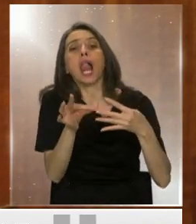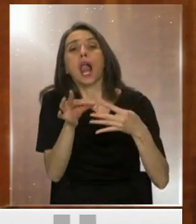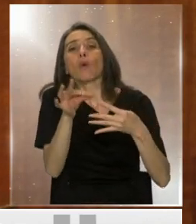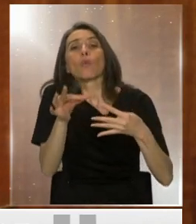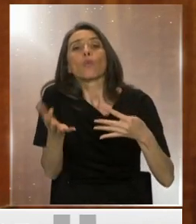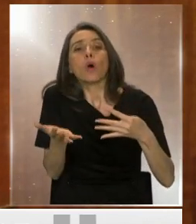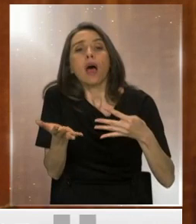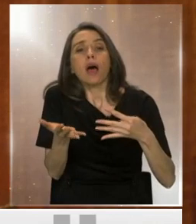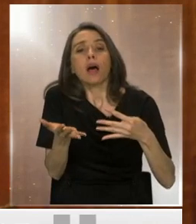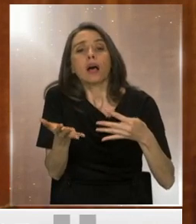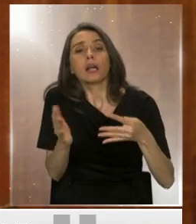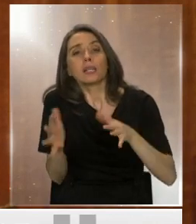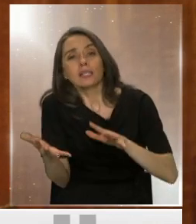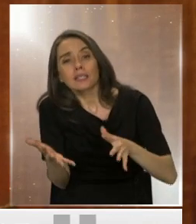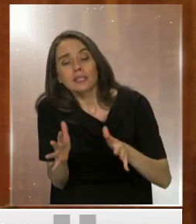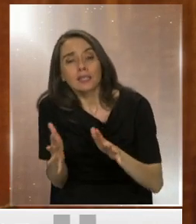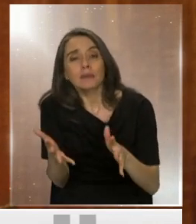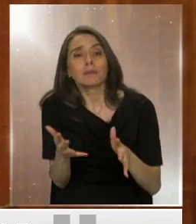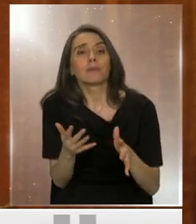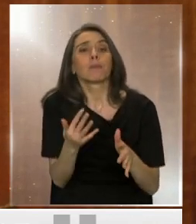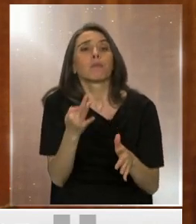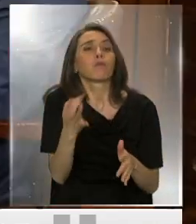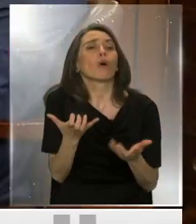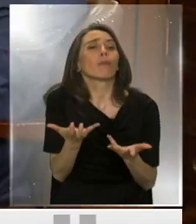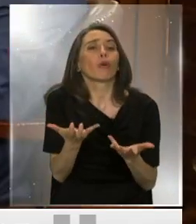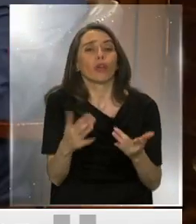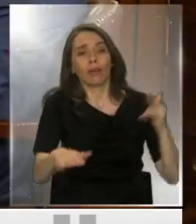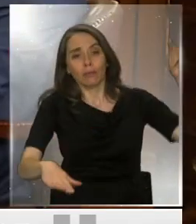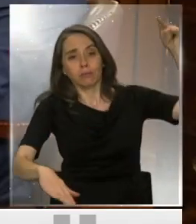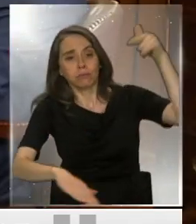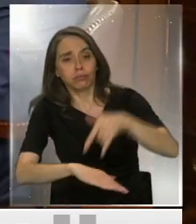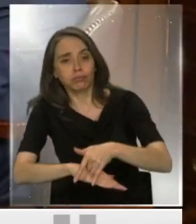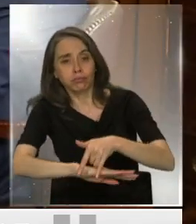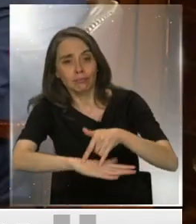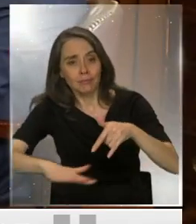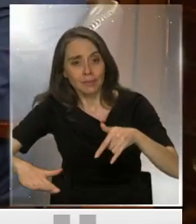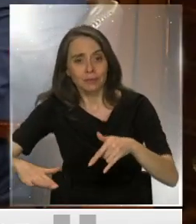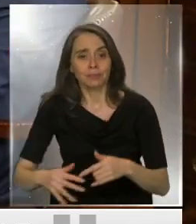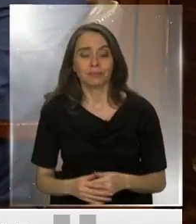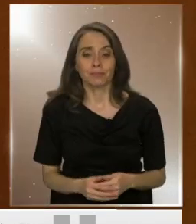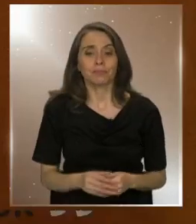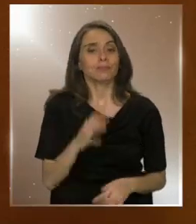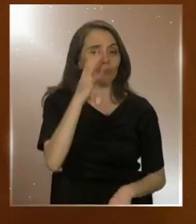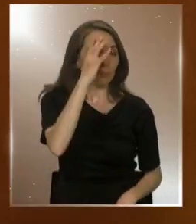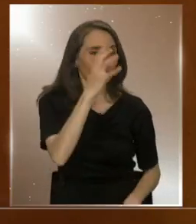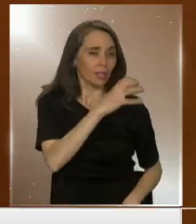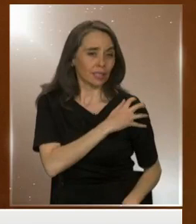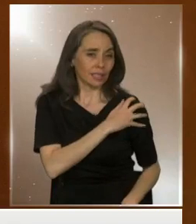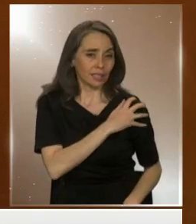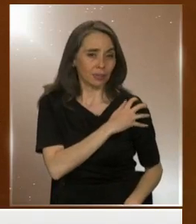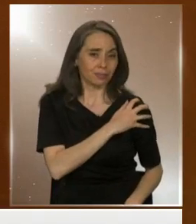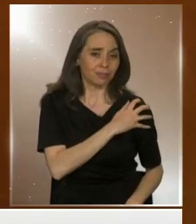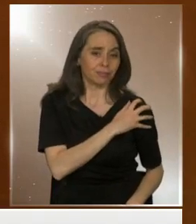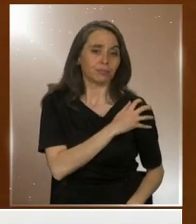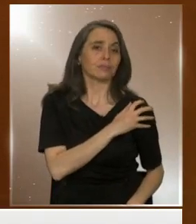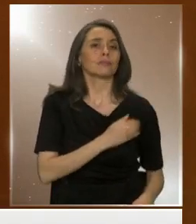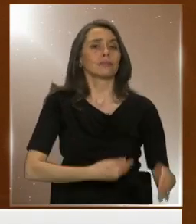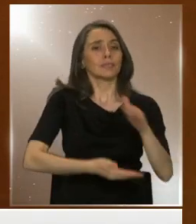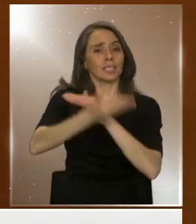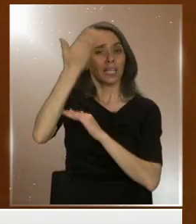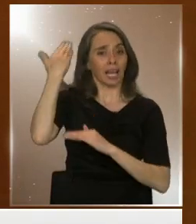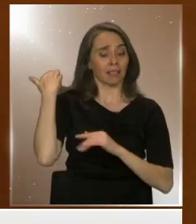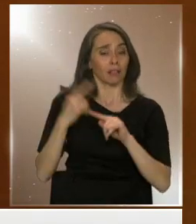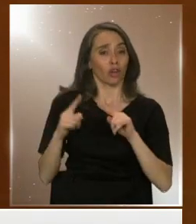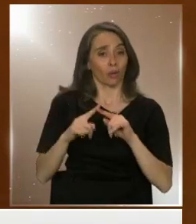haberse acercado al que provocó el accidente general en el accidente de juan fernández